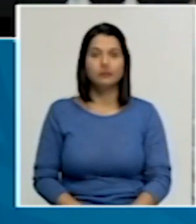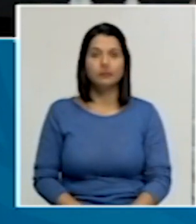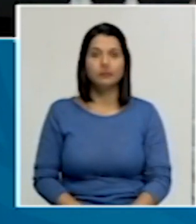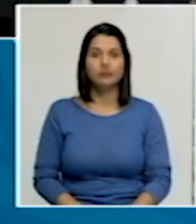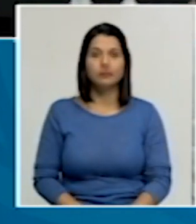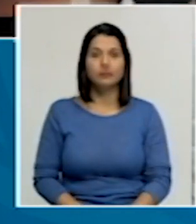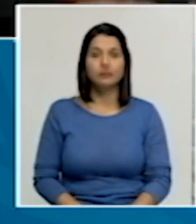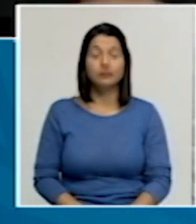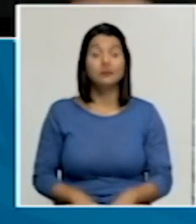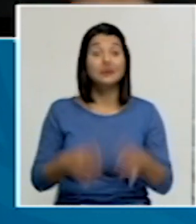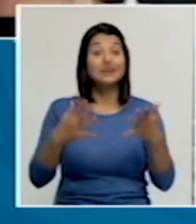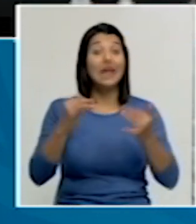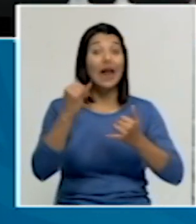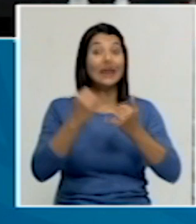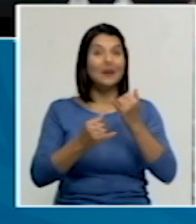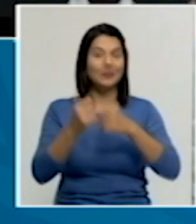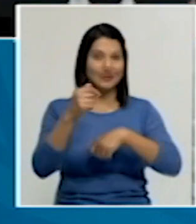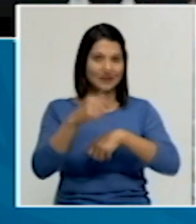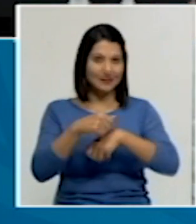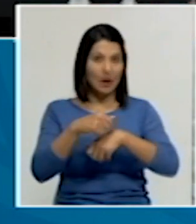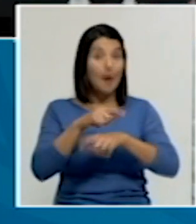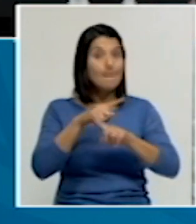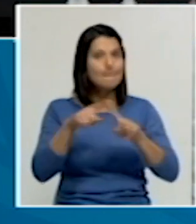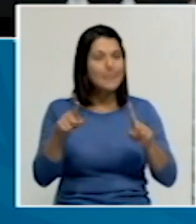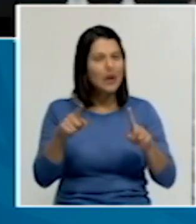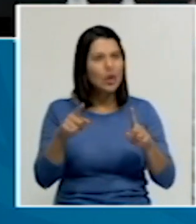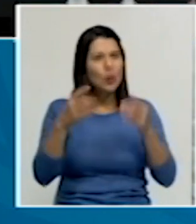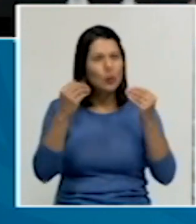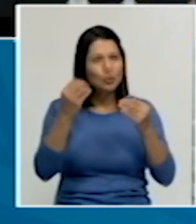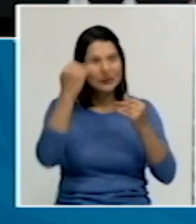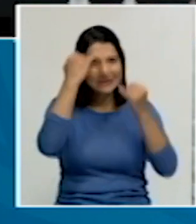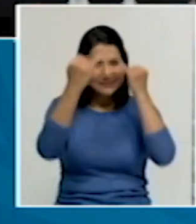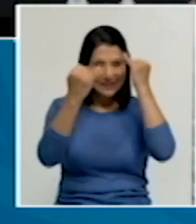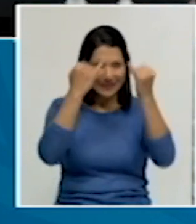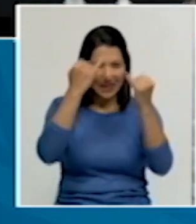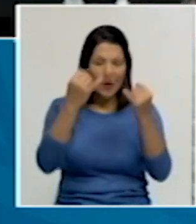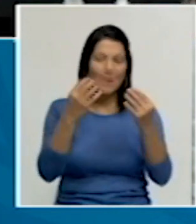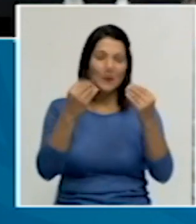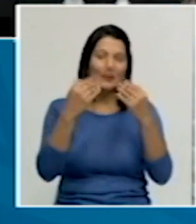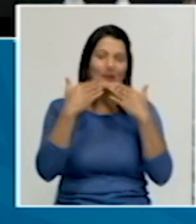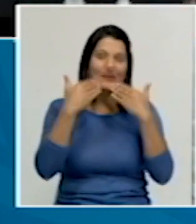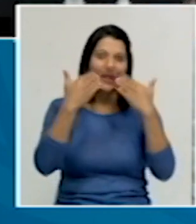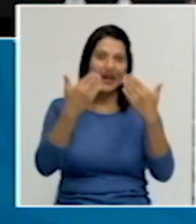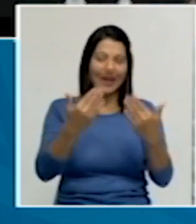El tiempo, pero no se nos acabaron las ideas. Yo le agradezco muchísimo